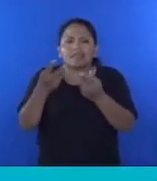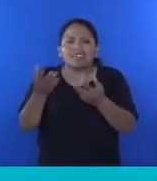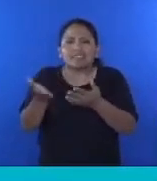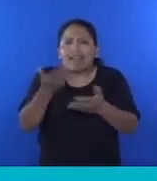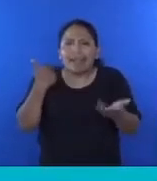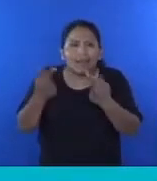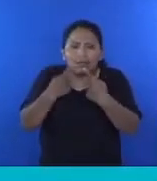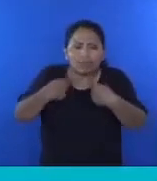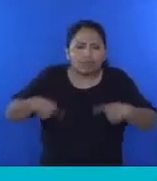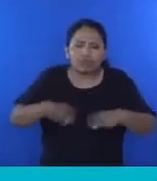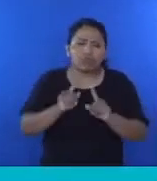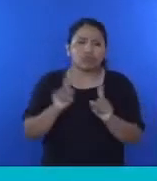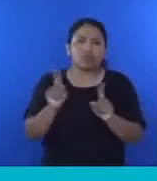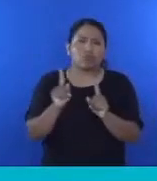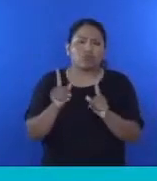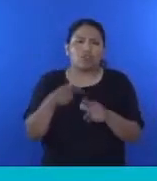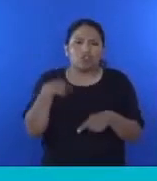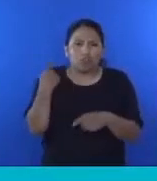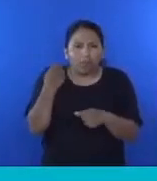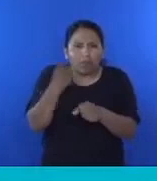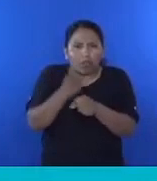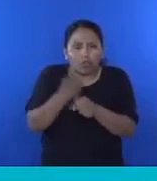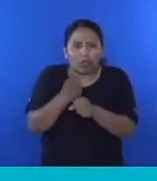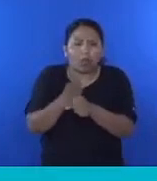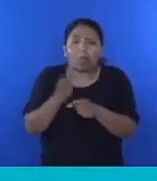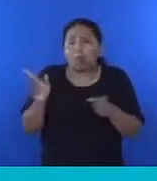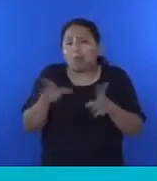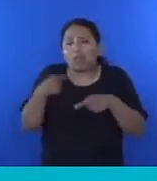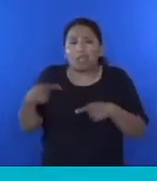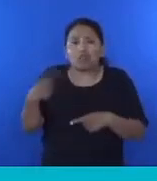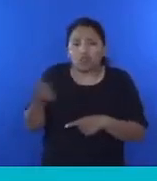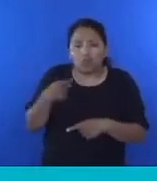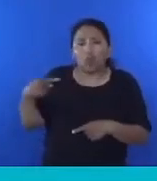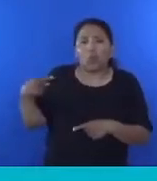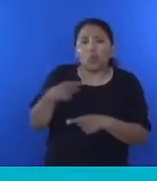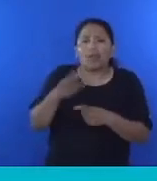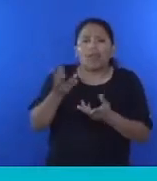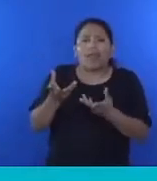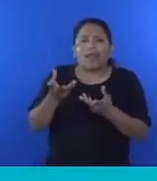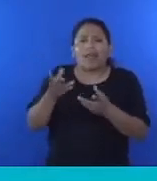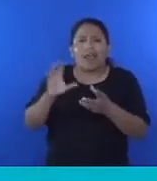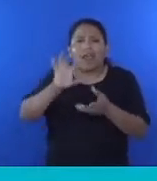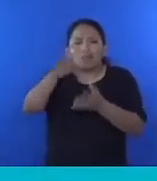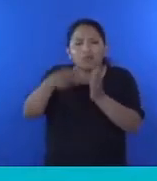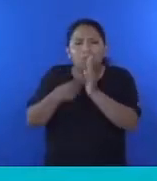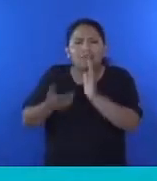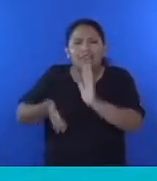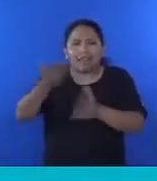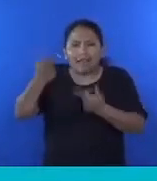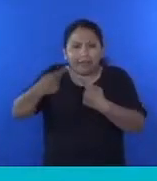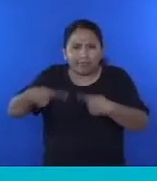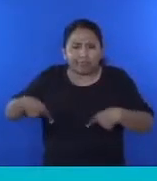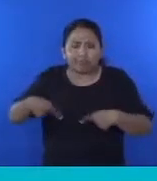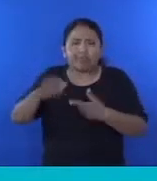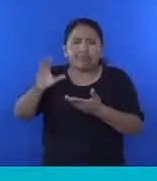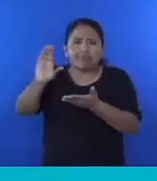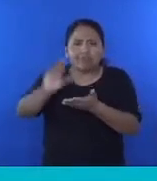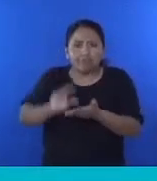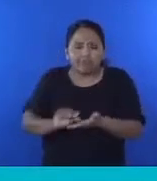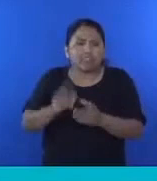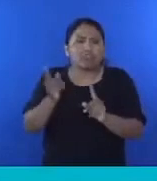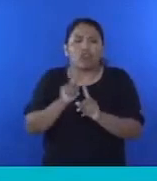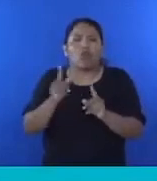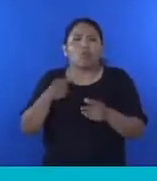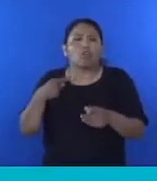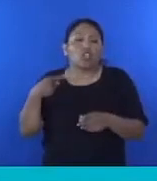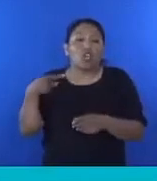Nosotros no vamos a trabajar, aunque seamos oposición, para desfinanciar a la provincia de Buenos Aires. Porque desfinanciar a la provincia de Buenos Aires no